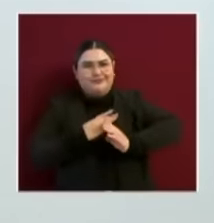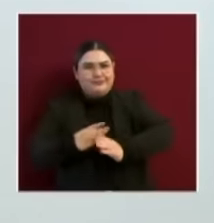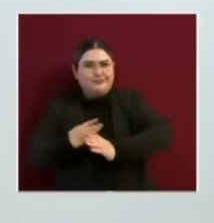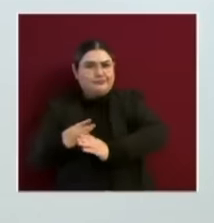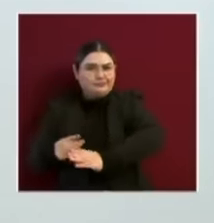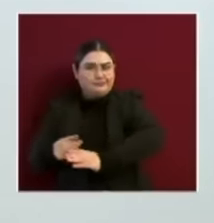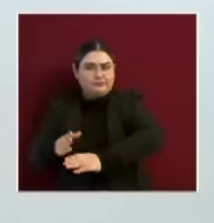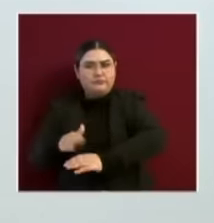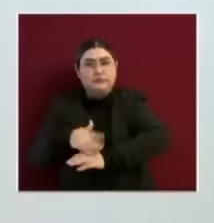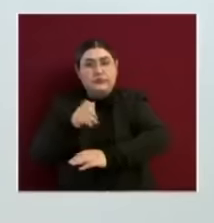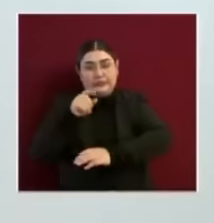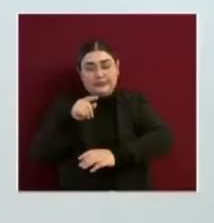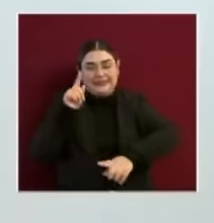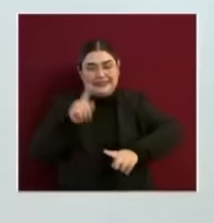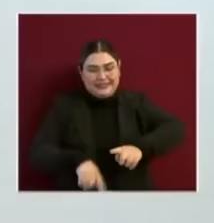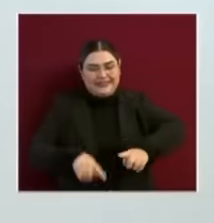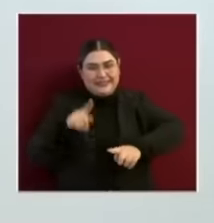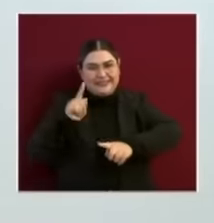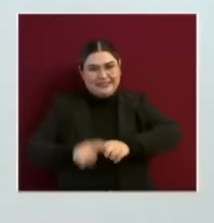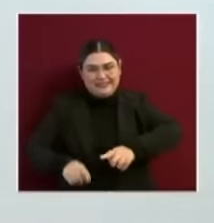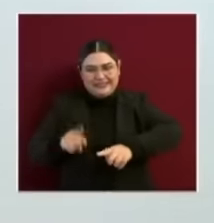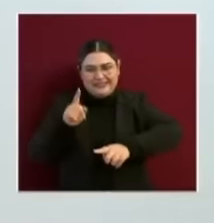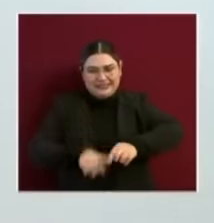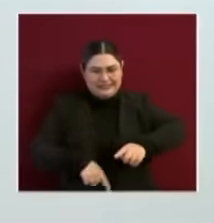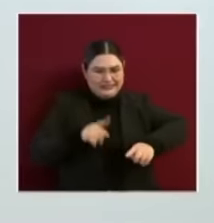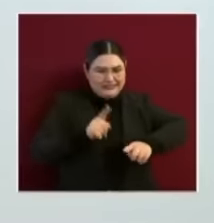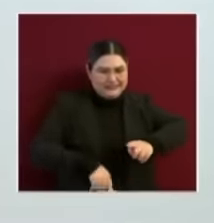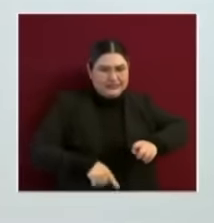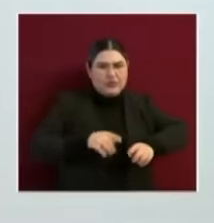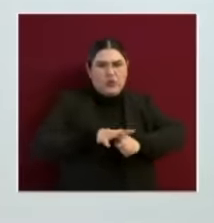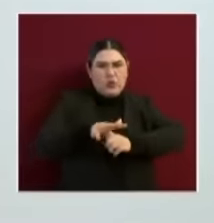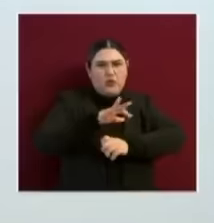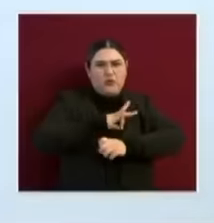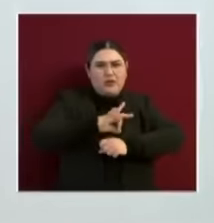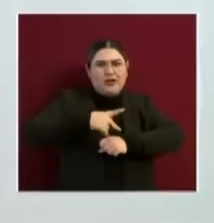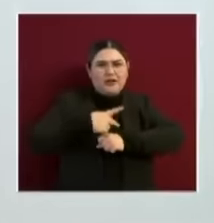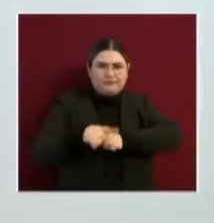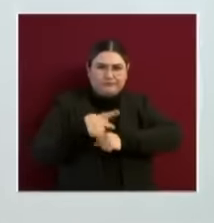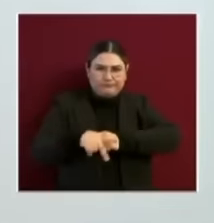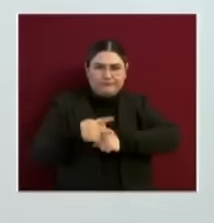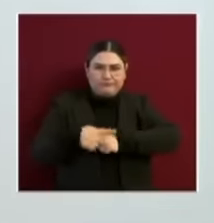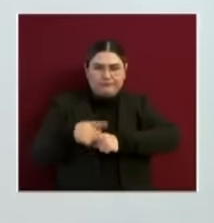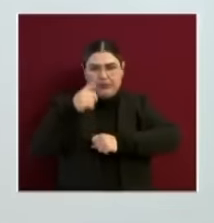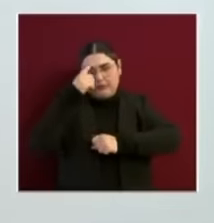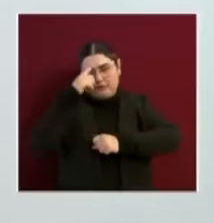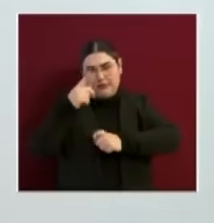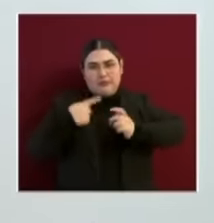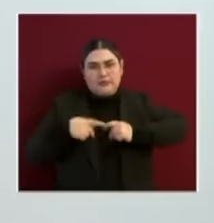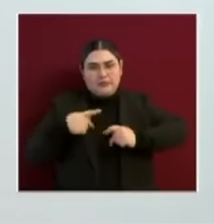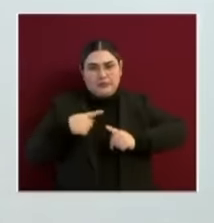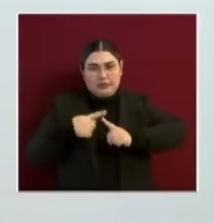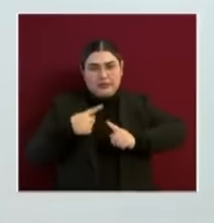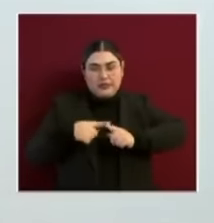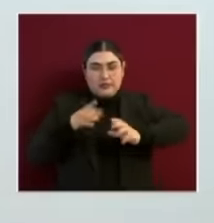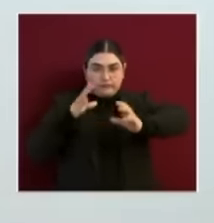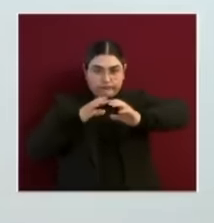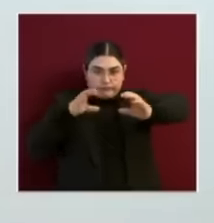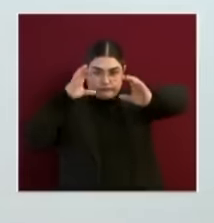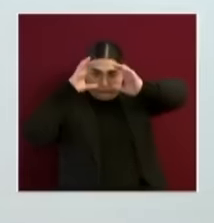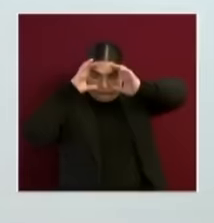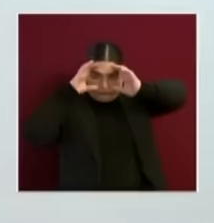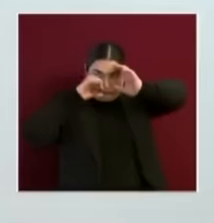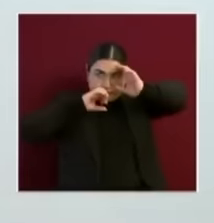quitan todas aquellas partes que pudieran representar algún riesgo para los buzos. Quedan